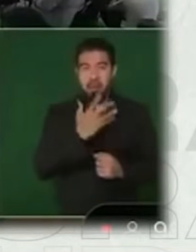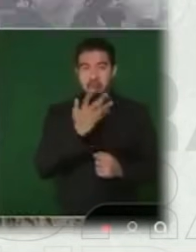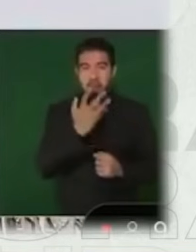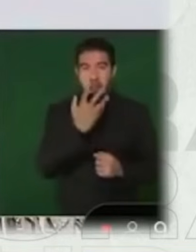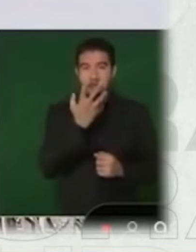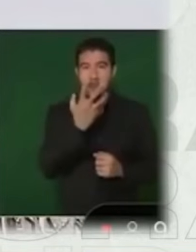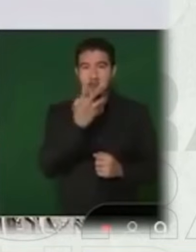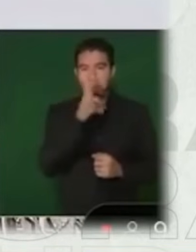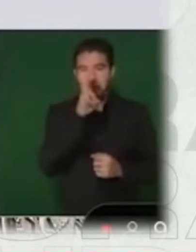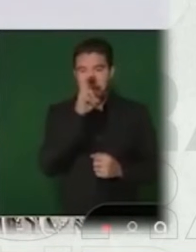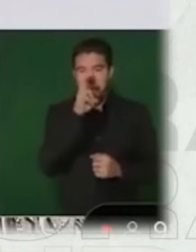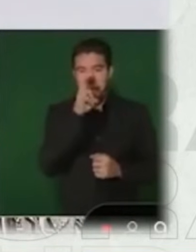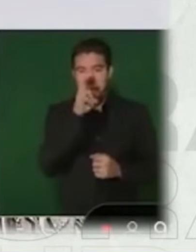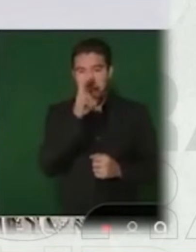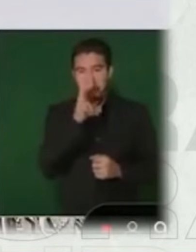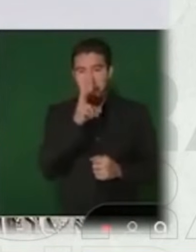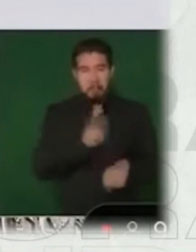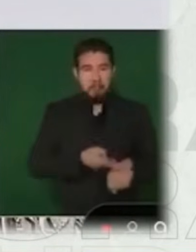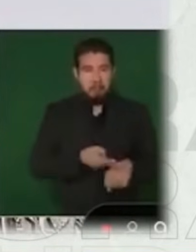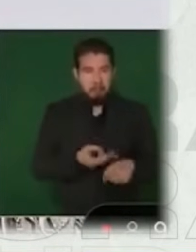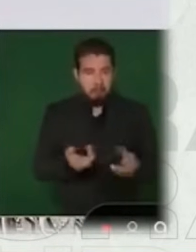petrificado?